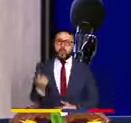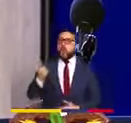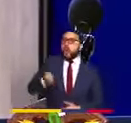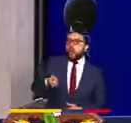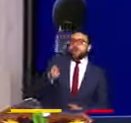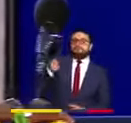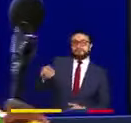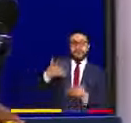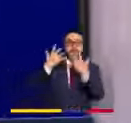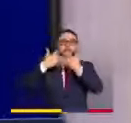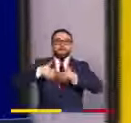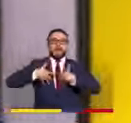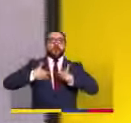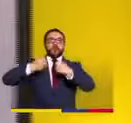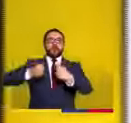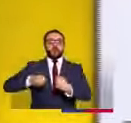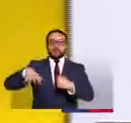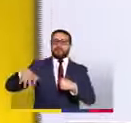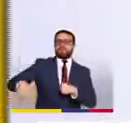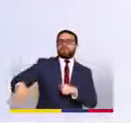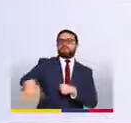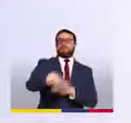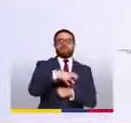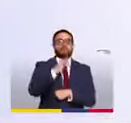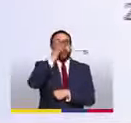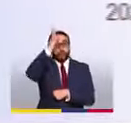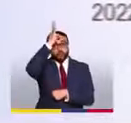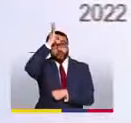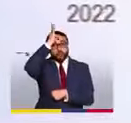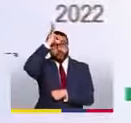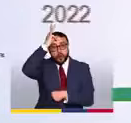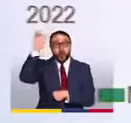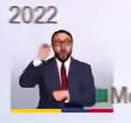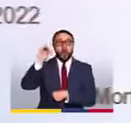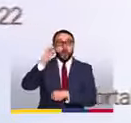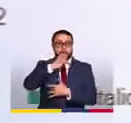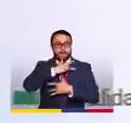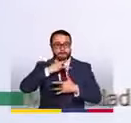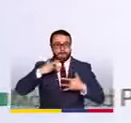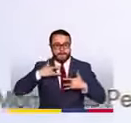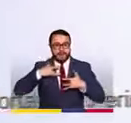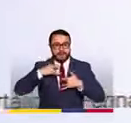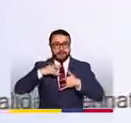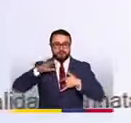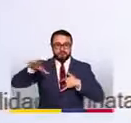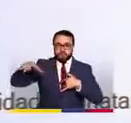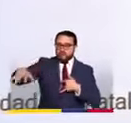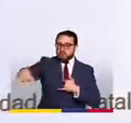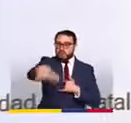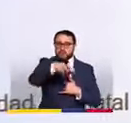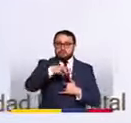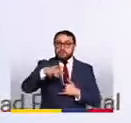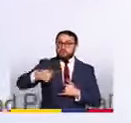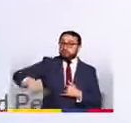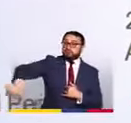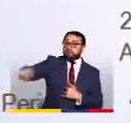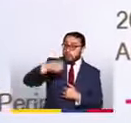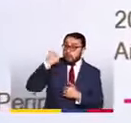los puestos de salud y los hospitales chocuanos no está dando los resultados que